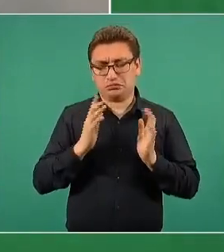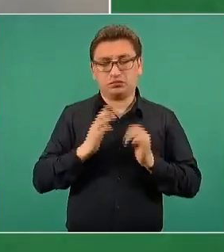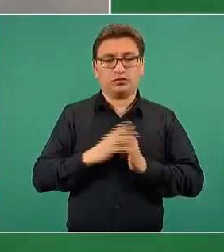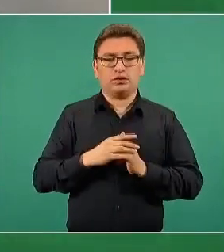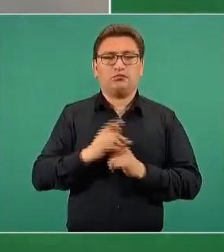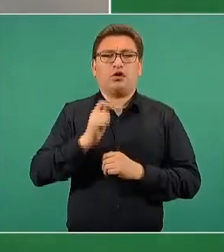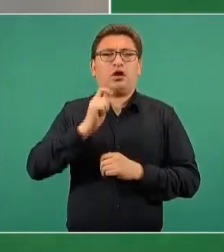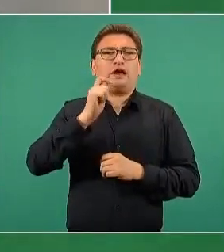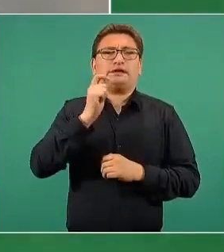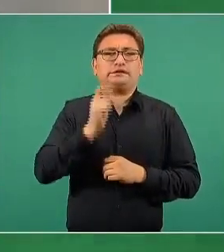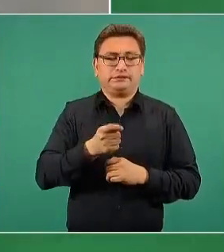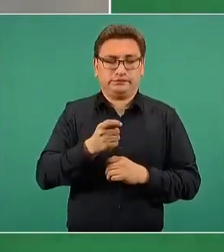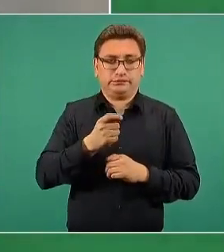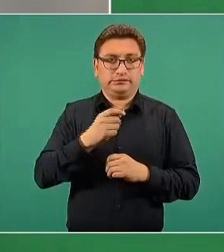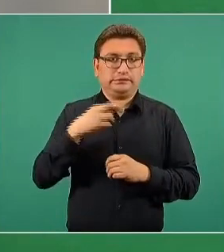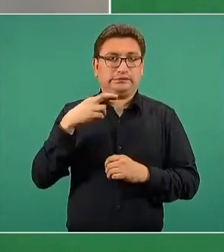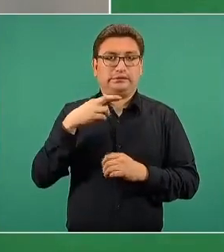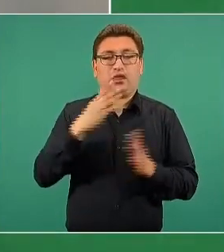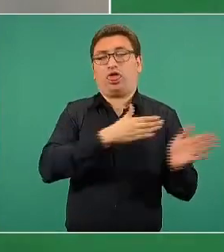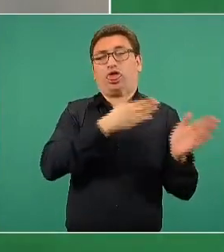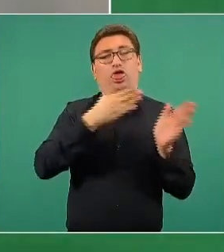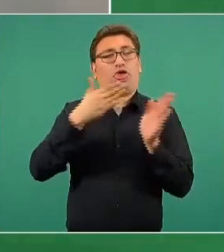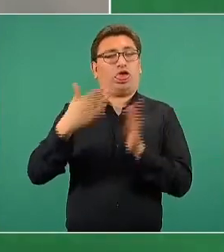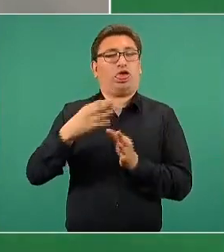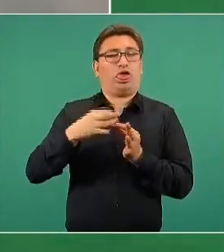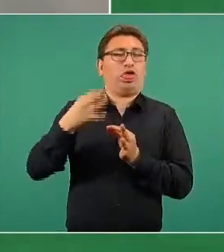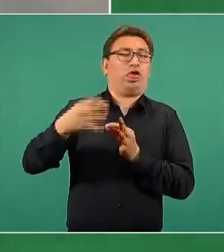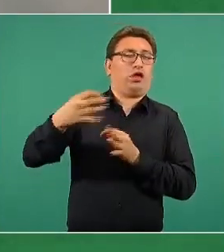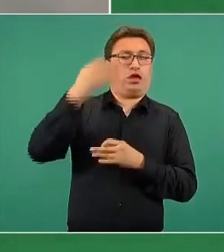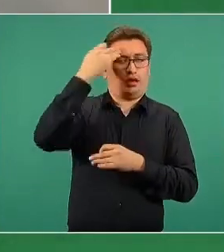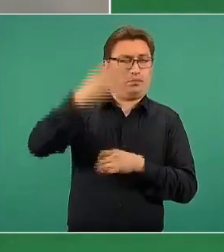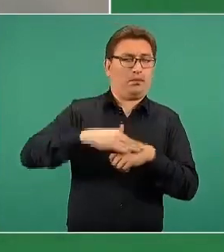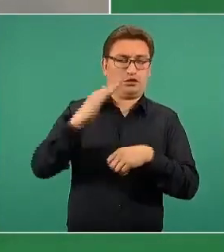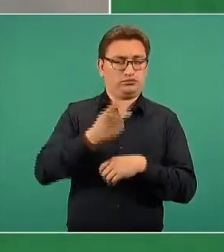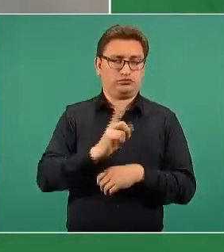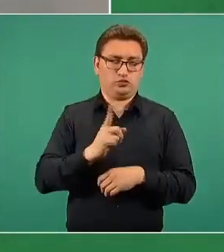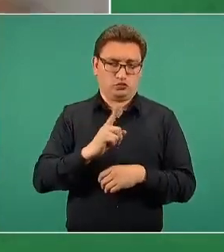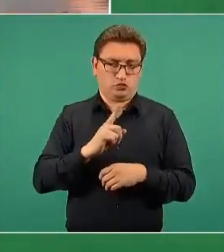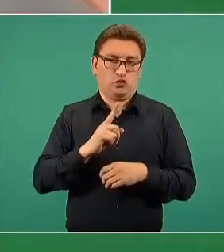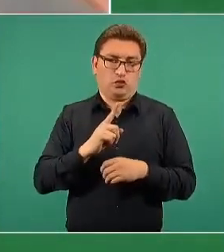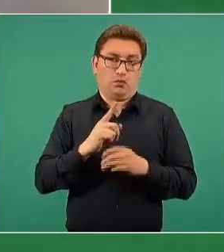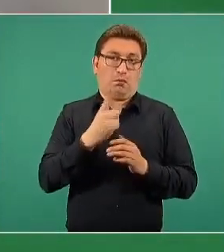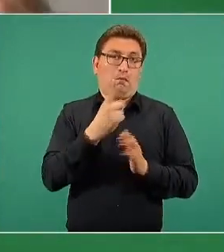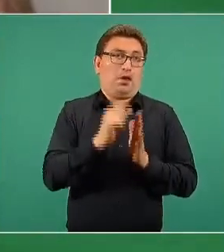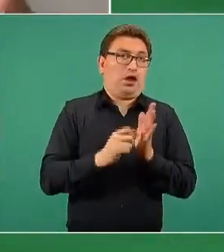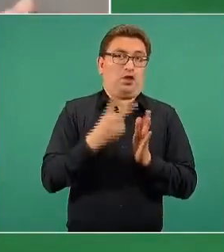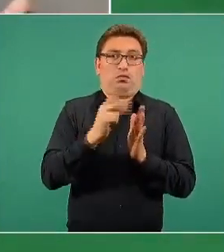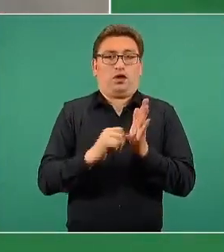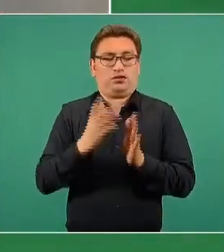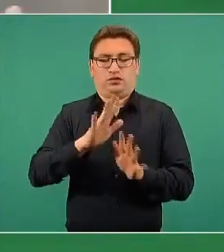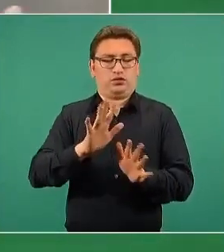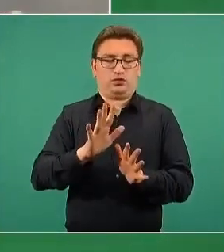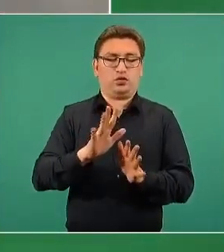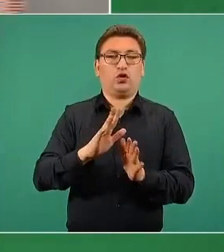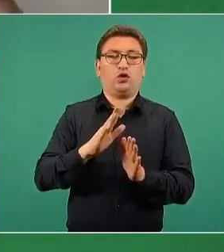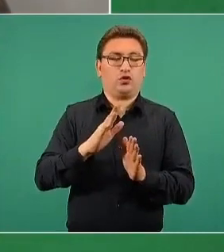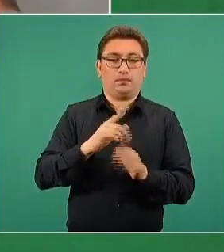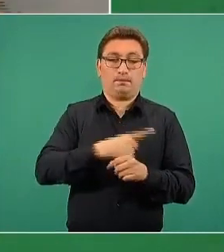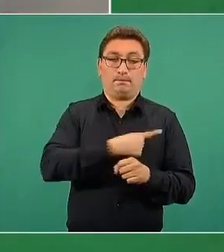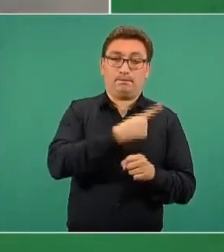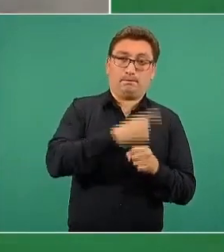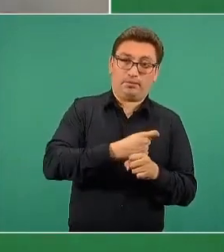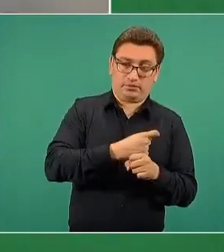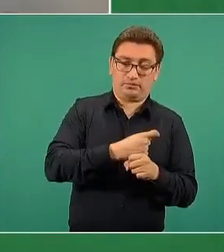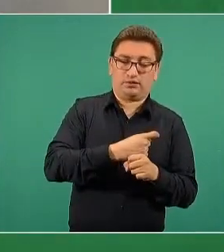queremos que pase más tiempo, ¿sí? Que no sean meses entre que se aplica la